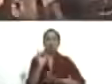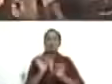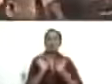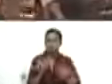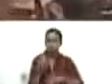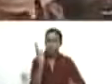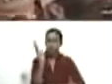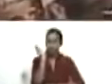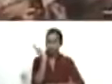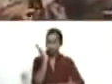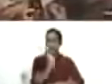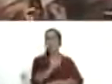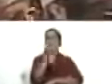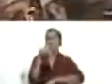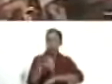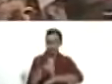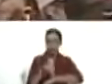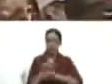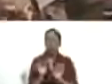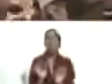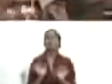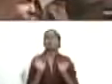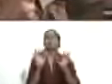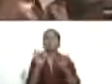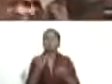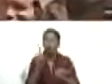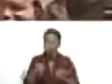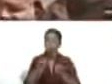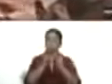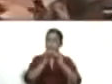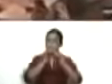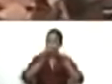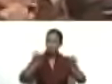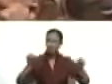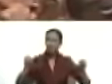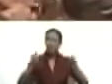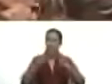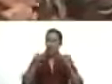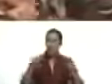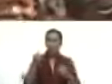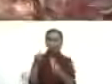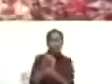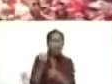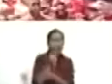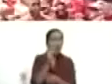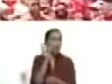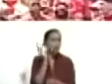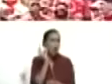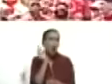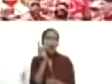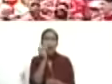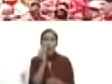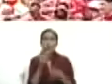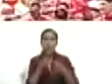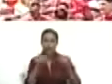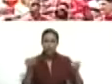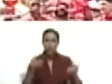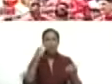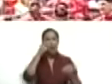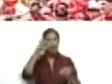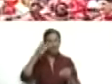gran consulta nacional. Convocamos también a las trabajadoras y a los trabajadores, a las